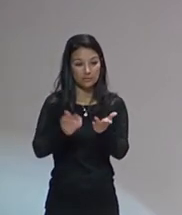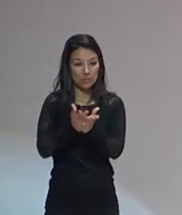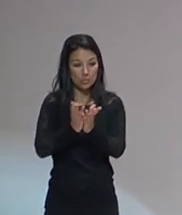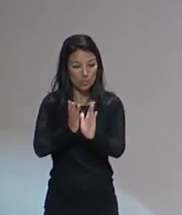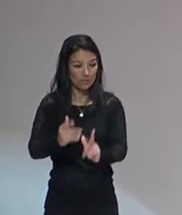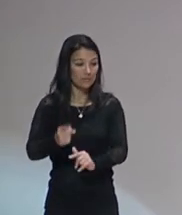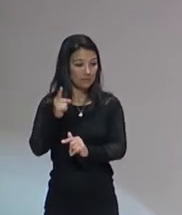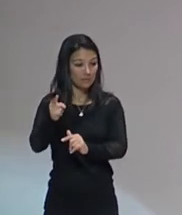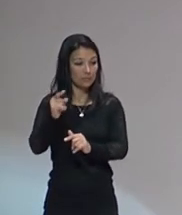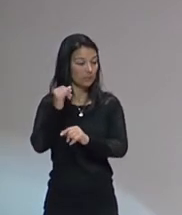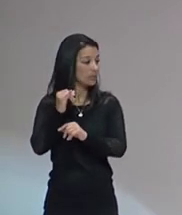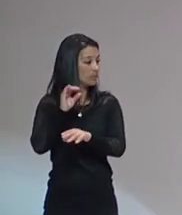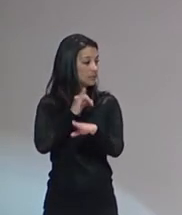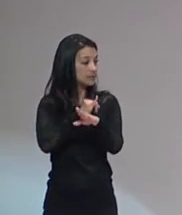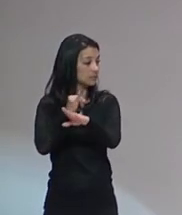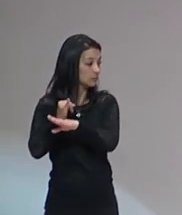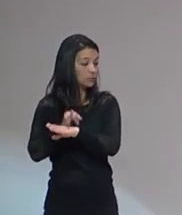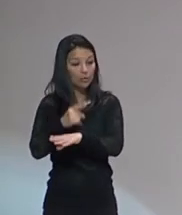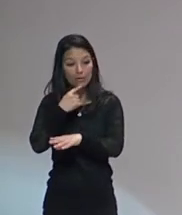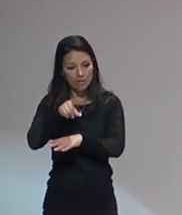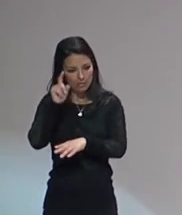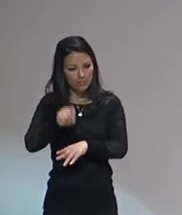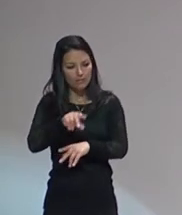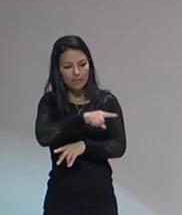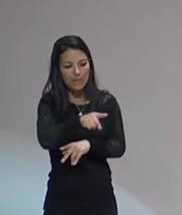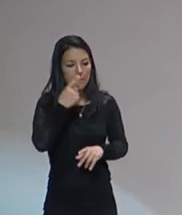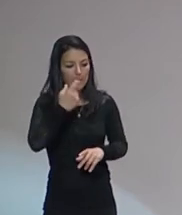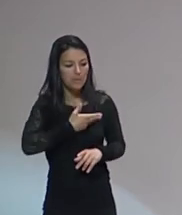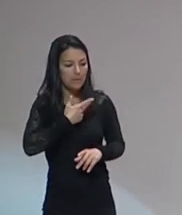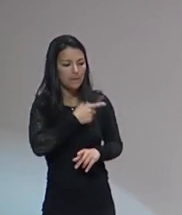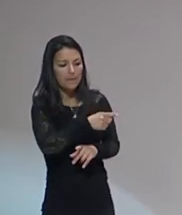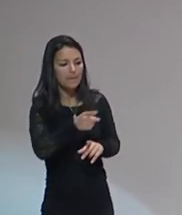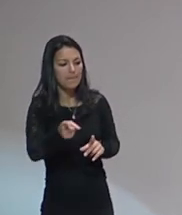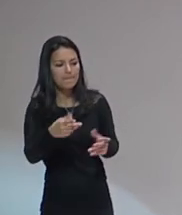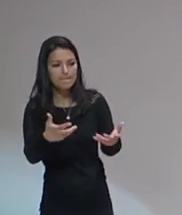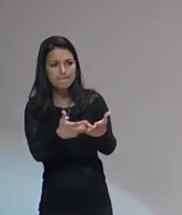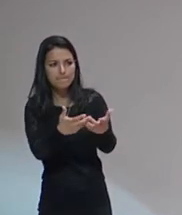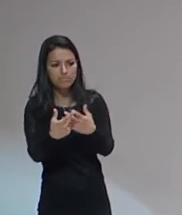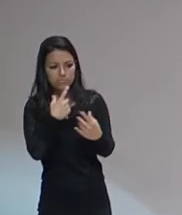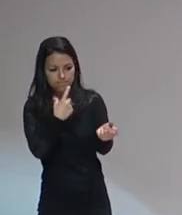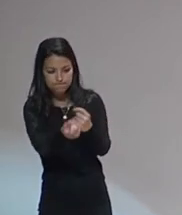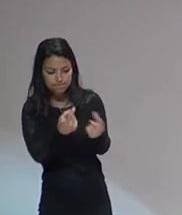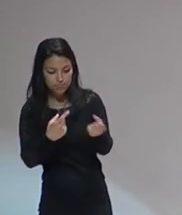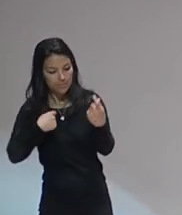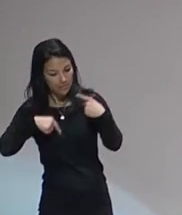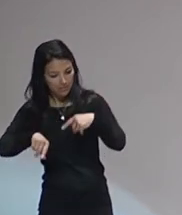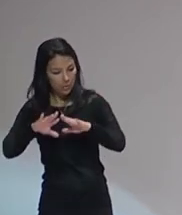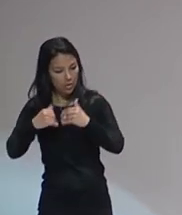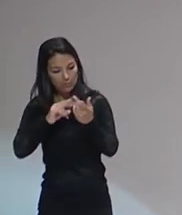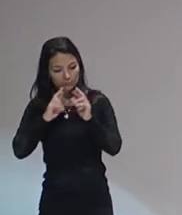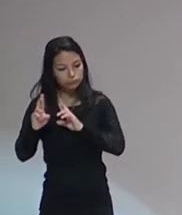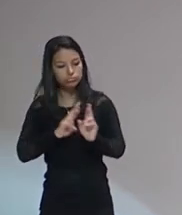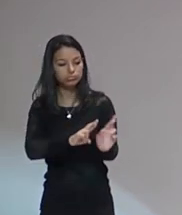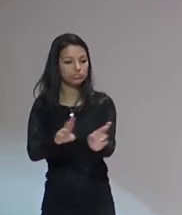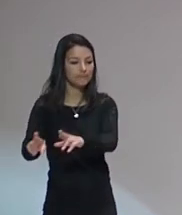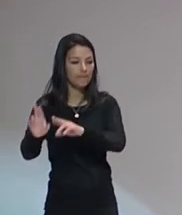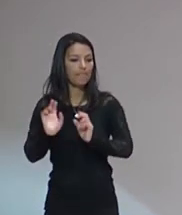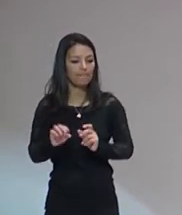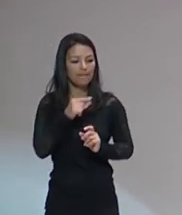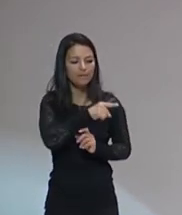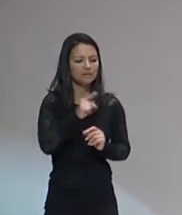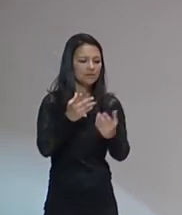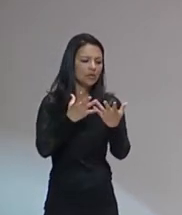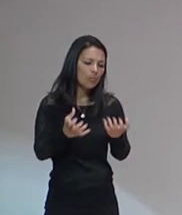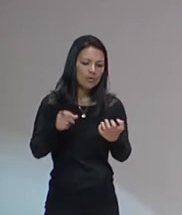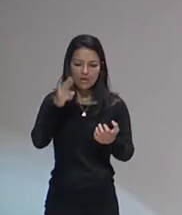responda a las necesidades de esos padres de familia que están diciendo cómo sus hijos, cómo quieren que sus hijos estén formados y cómo debe